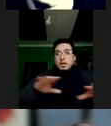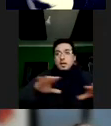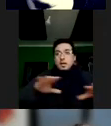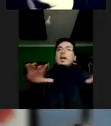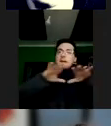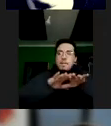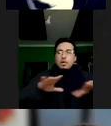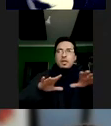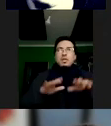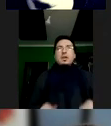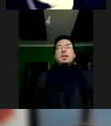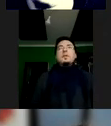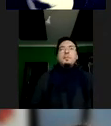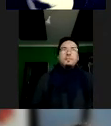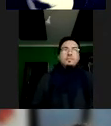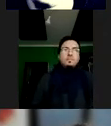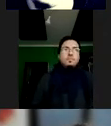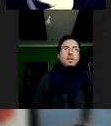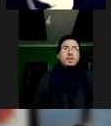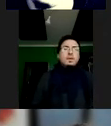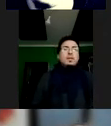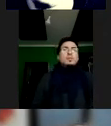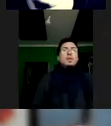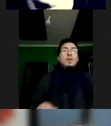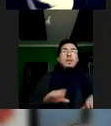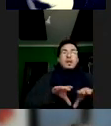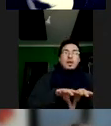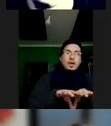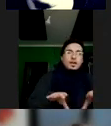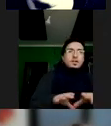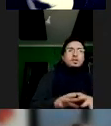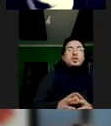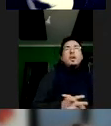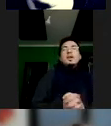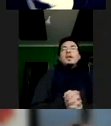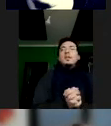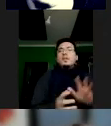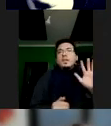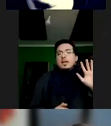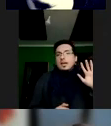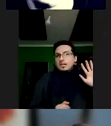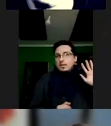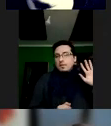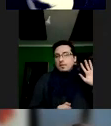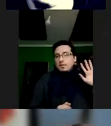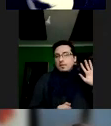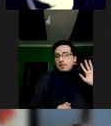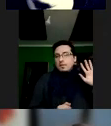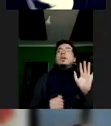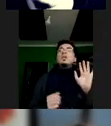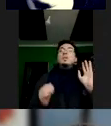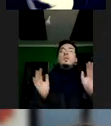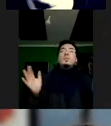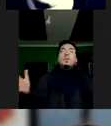de la vivienda, pero desde arriba. También tenemos la vista de elevación, que es una vista que es